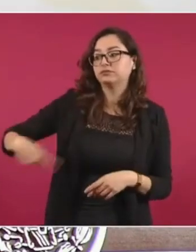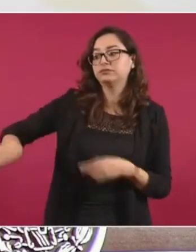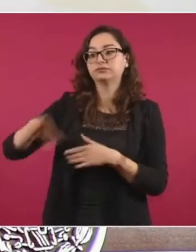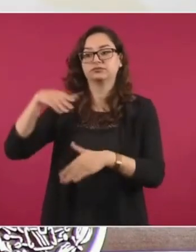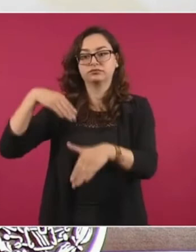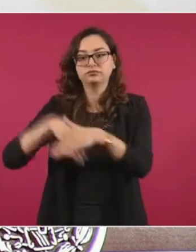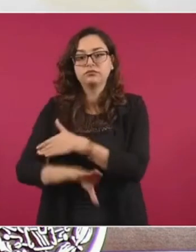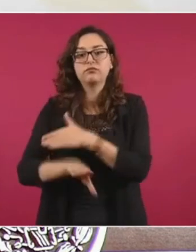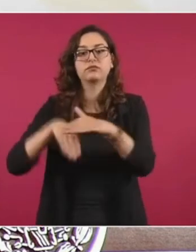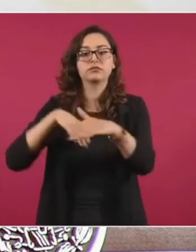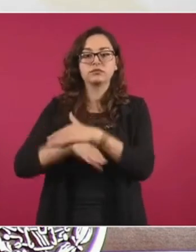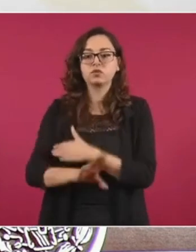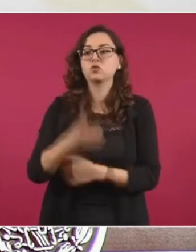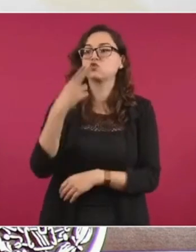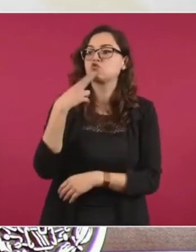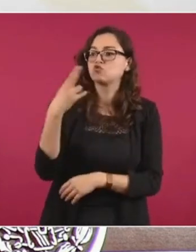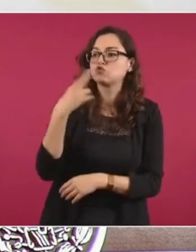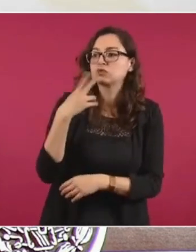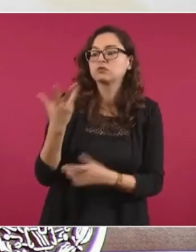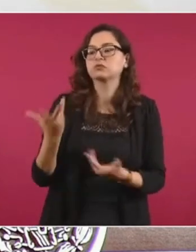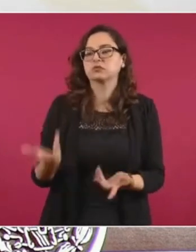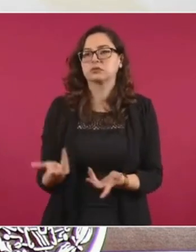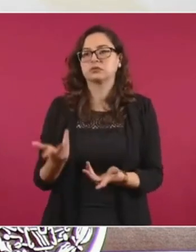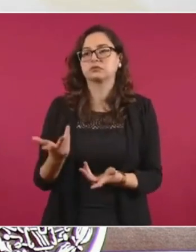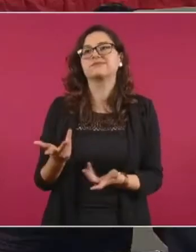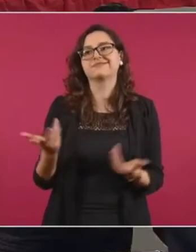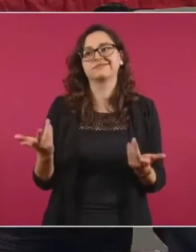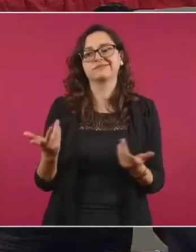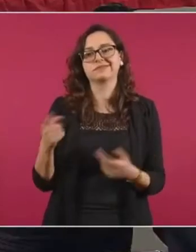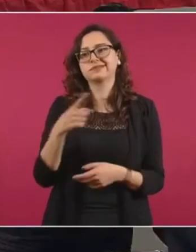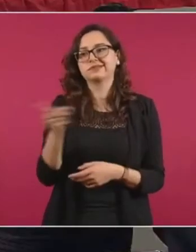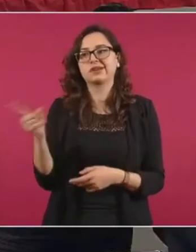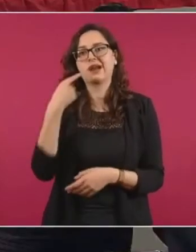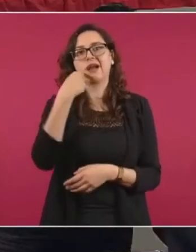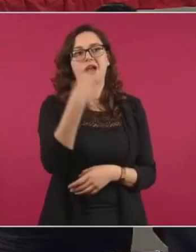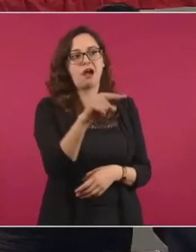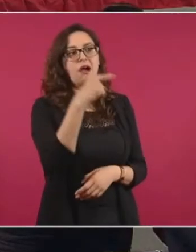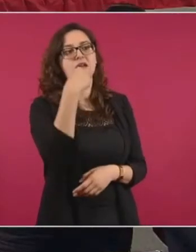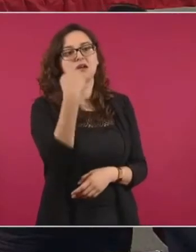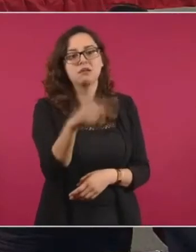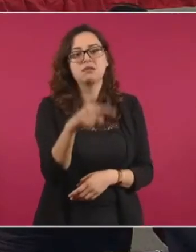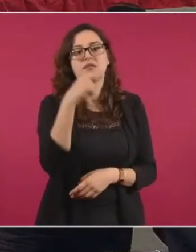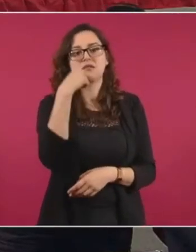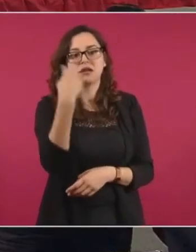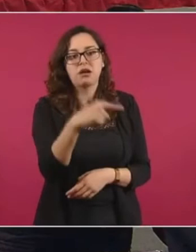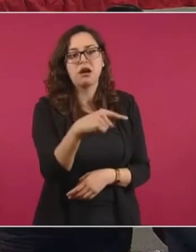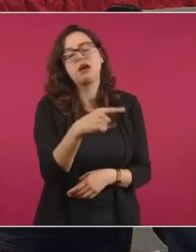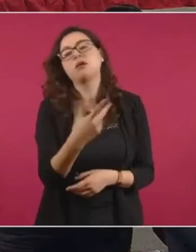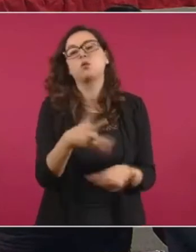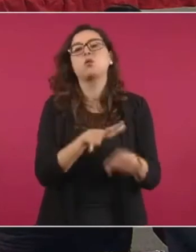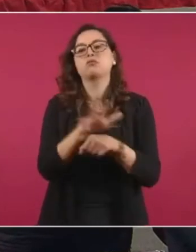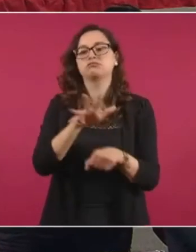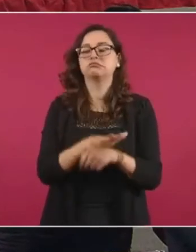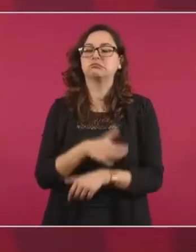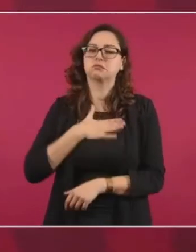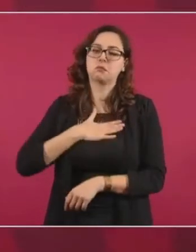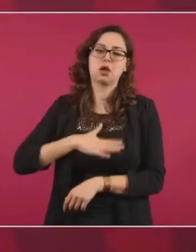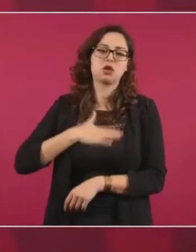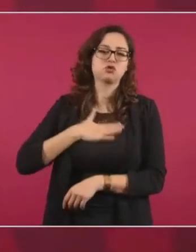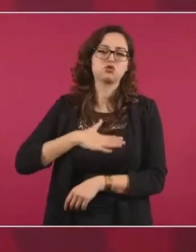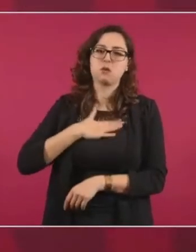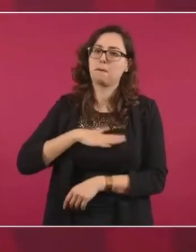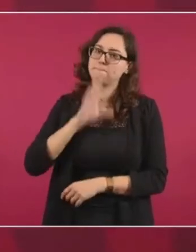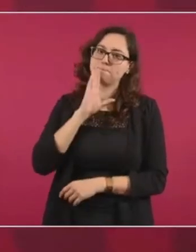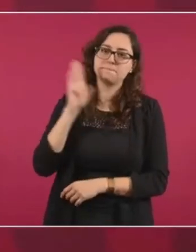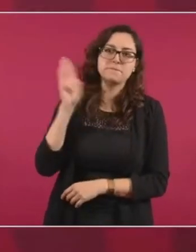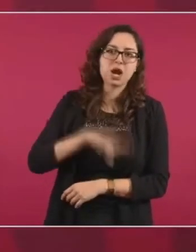dentro del mantenimiento de instalaciones sanitarias, que es un problema constante y es una queja de los usuarios, se dividió en